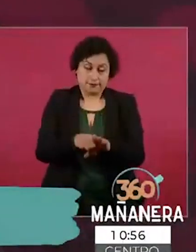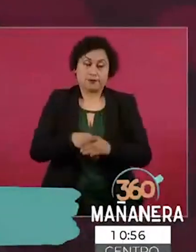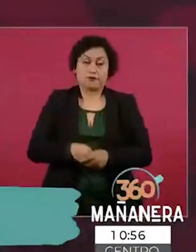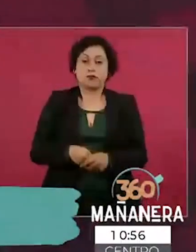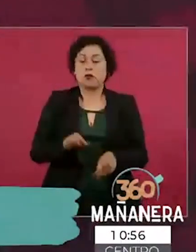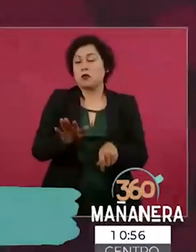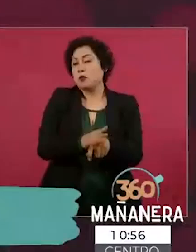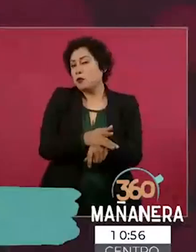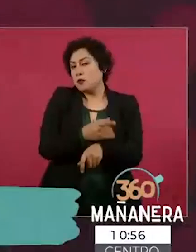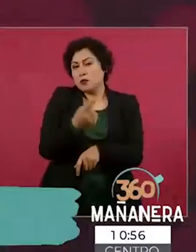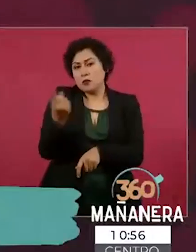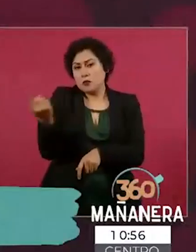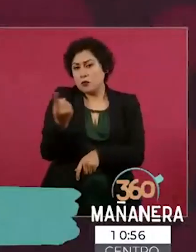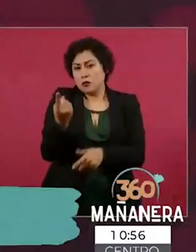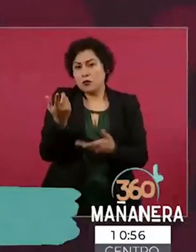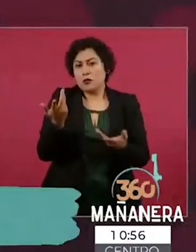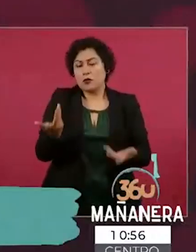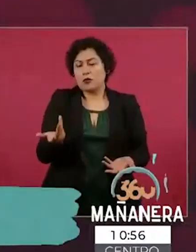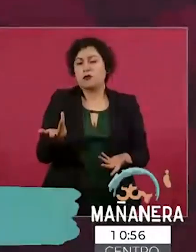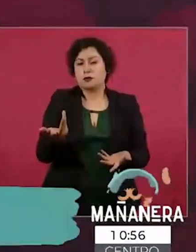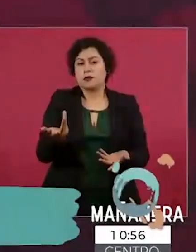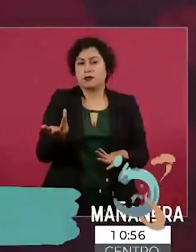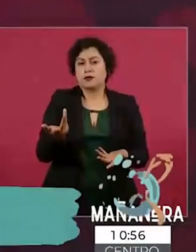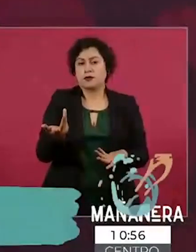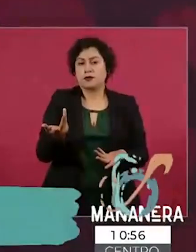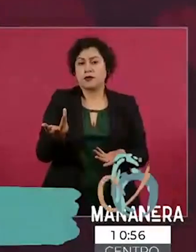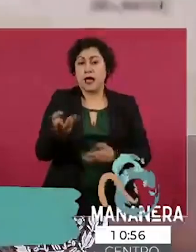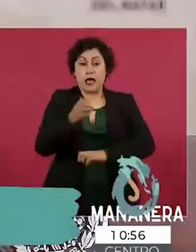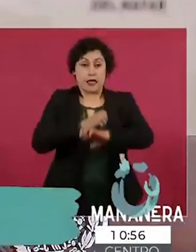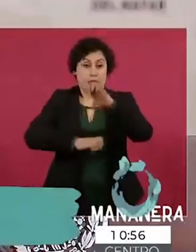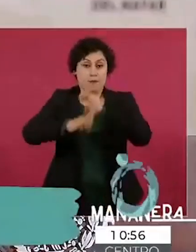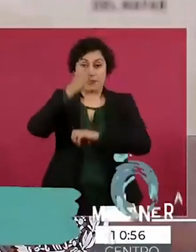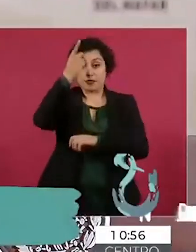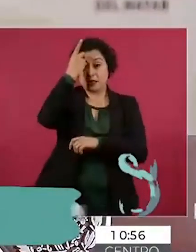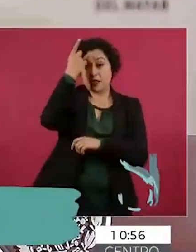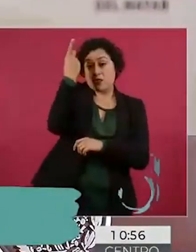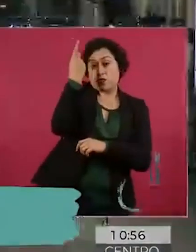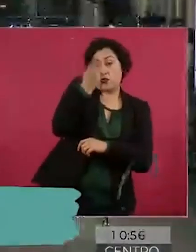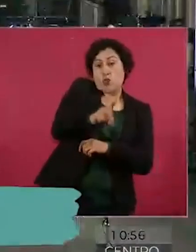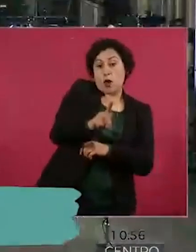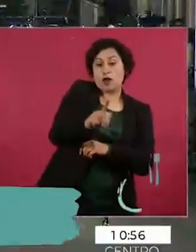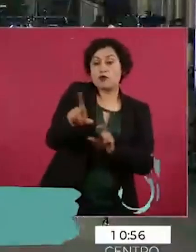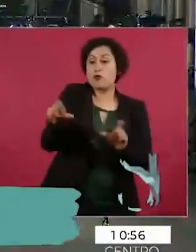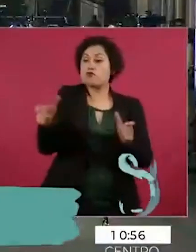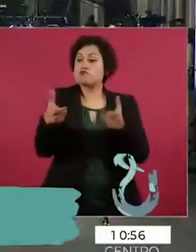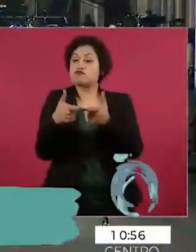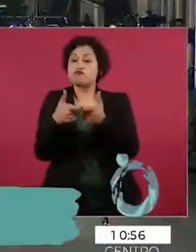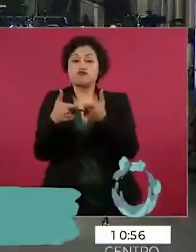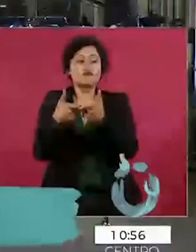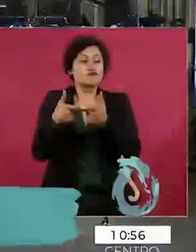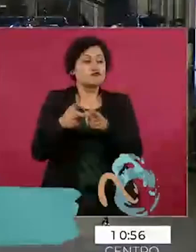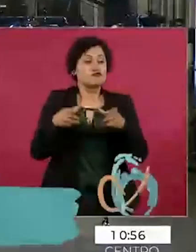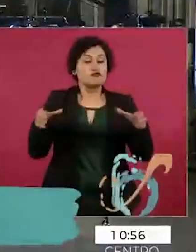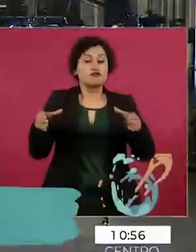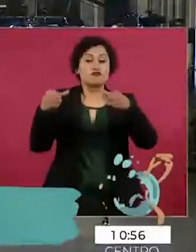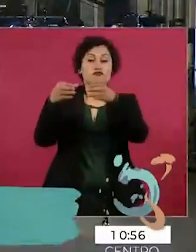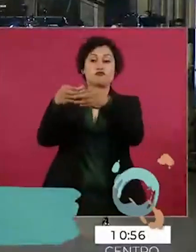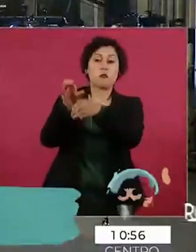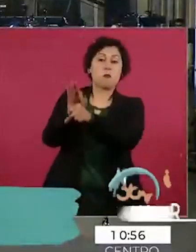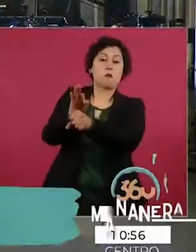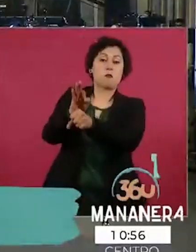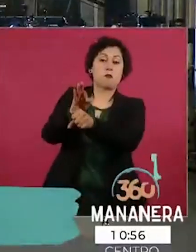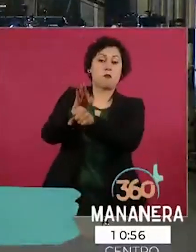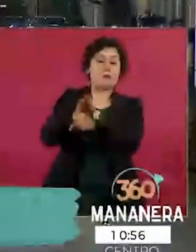se protegen los accionistas de las empresas y se castigan los